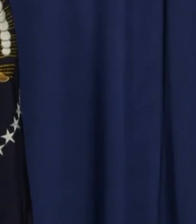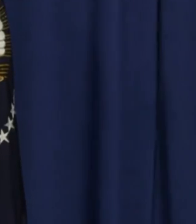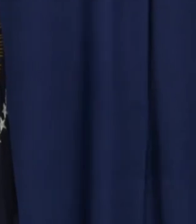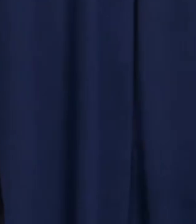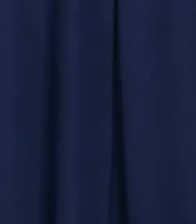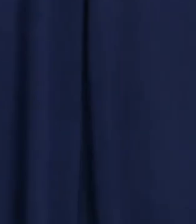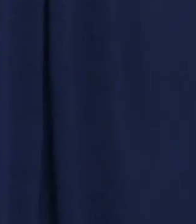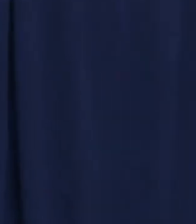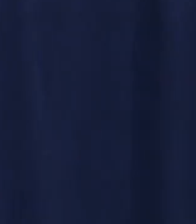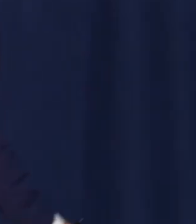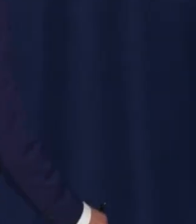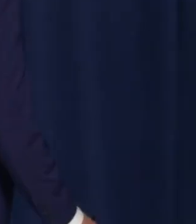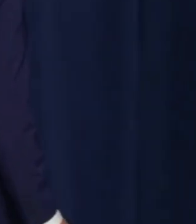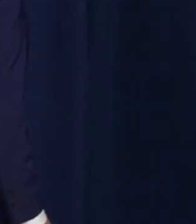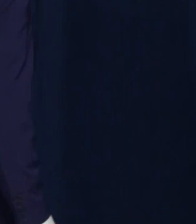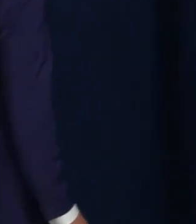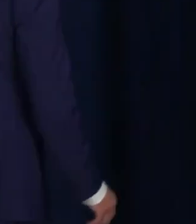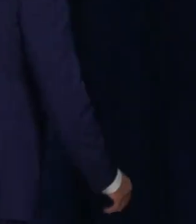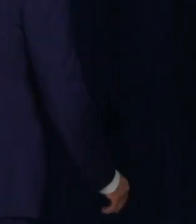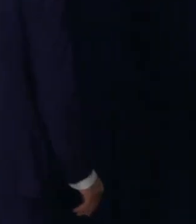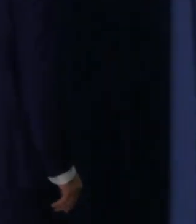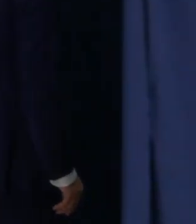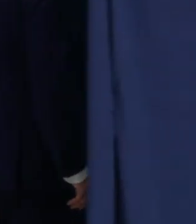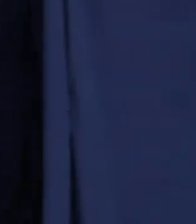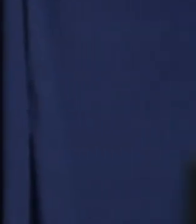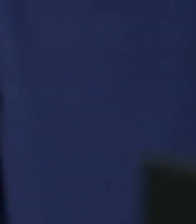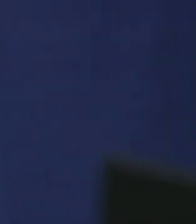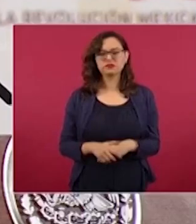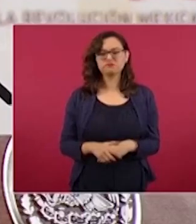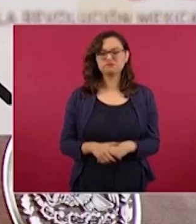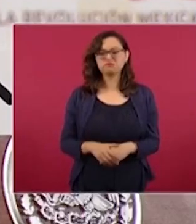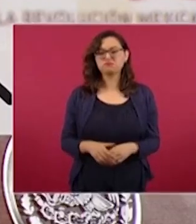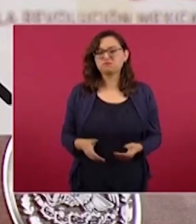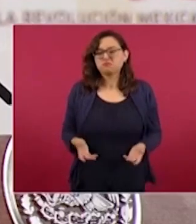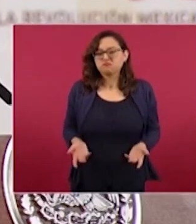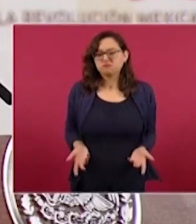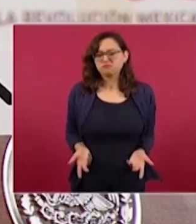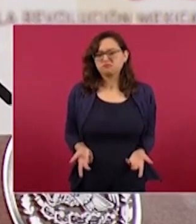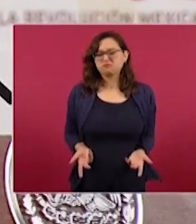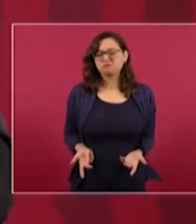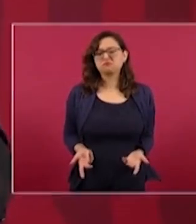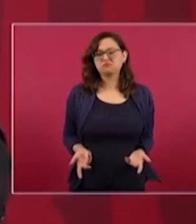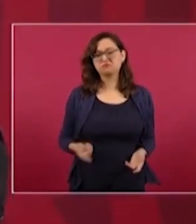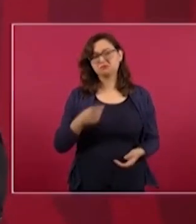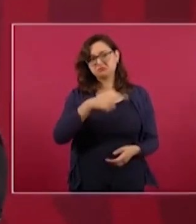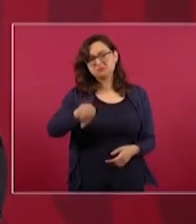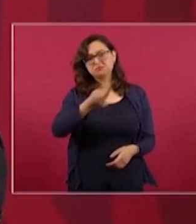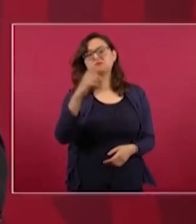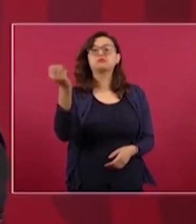finalmente decidió no extender las invitaciones a cuba venezuela y nicaragua nosotros consideramos que